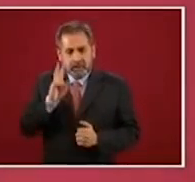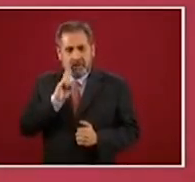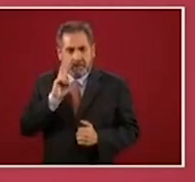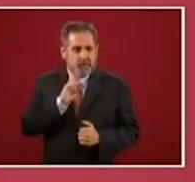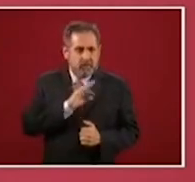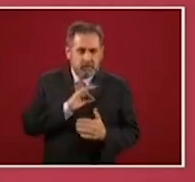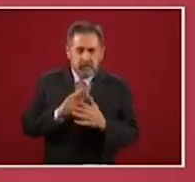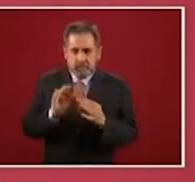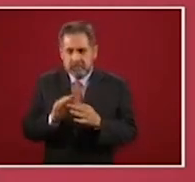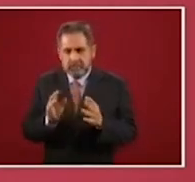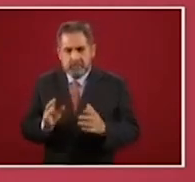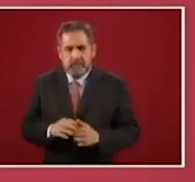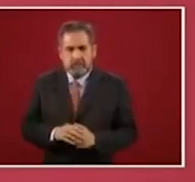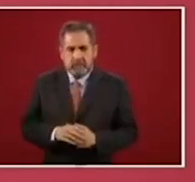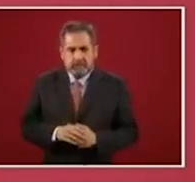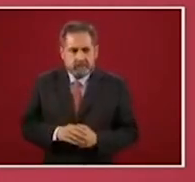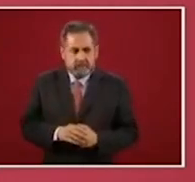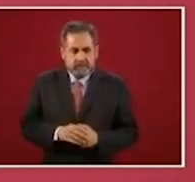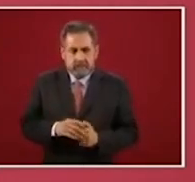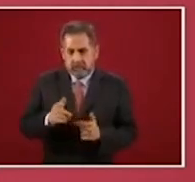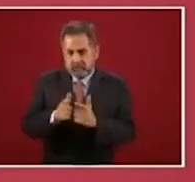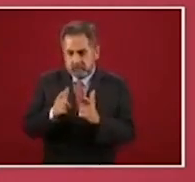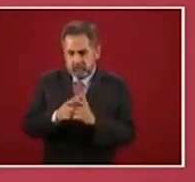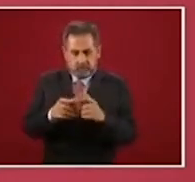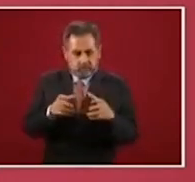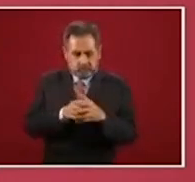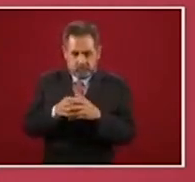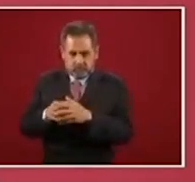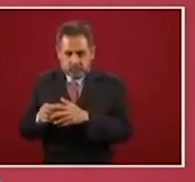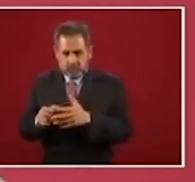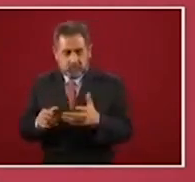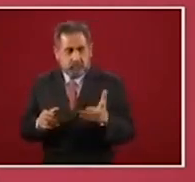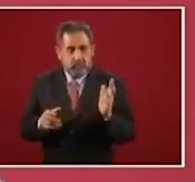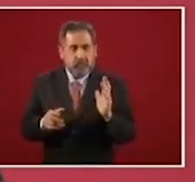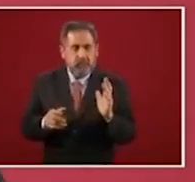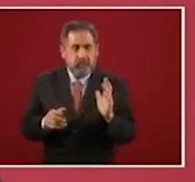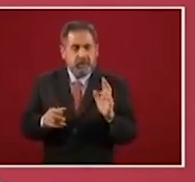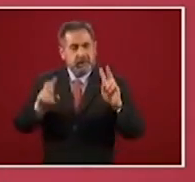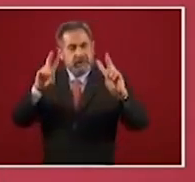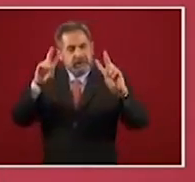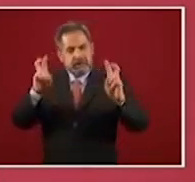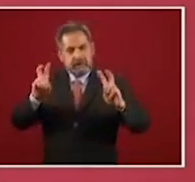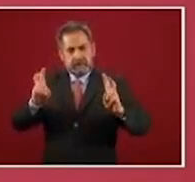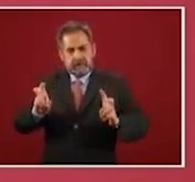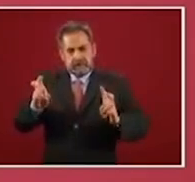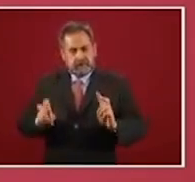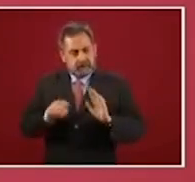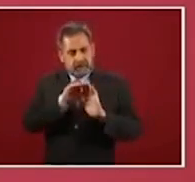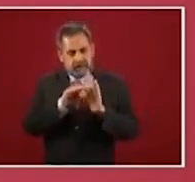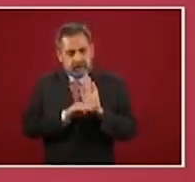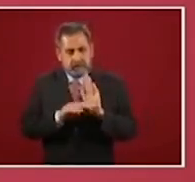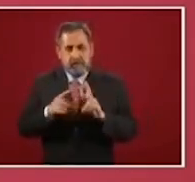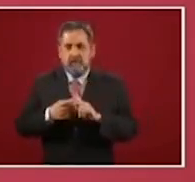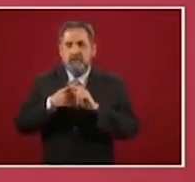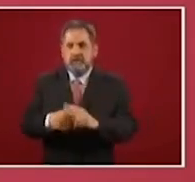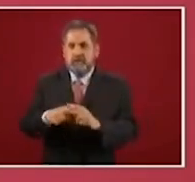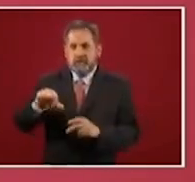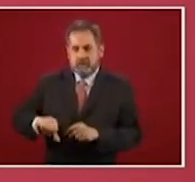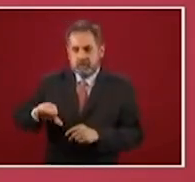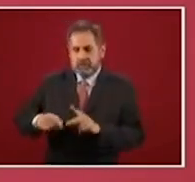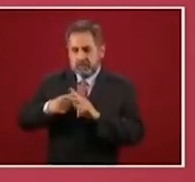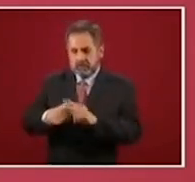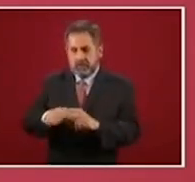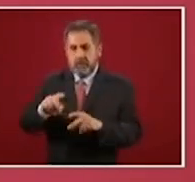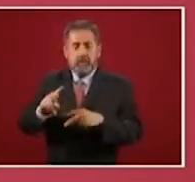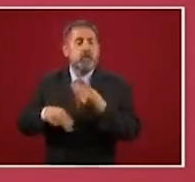tratáramos por partes, por grupos, ¿no?, los temas. Entonces iniciamos hoy, pero